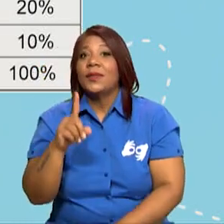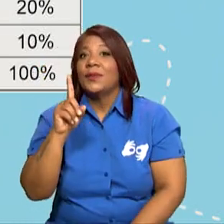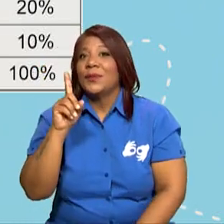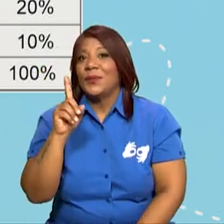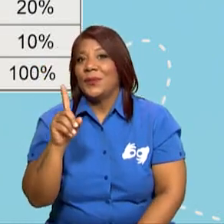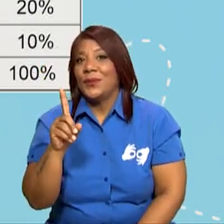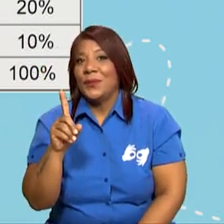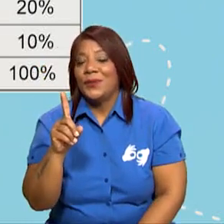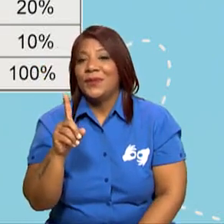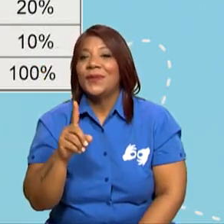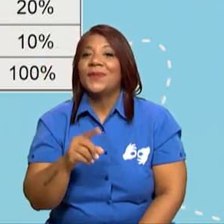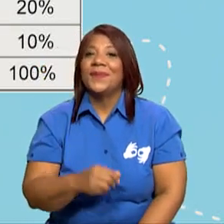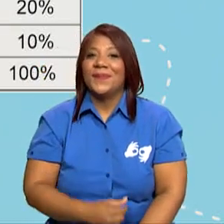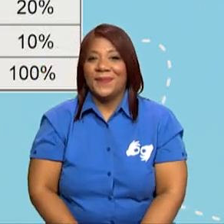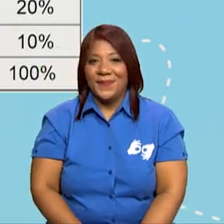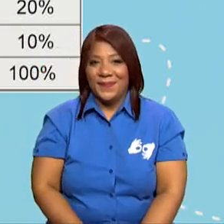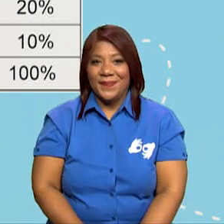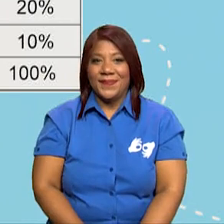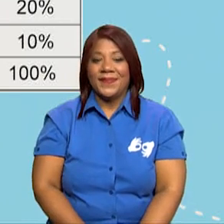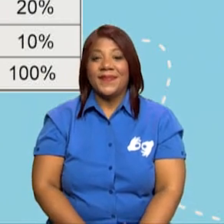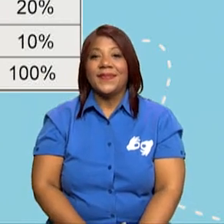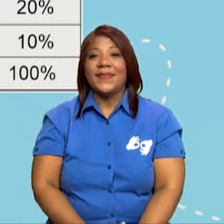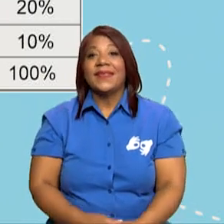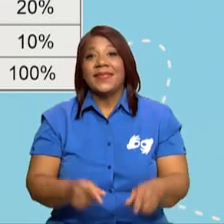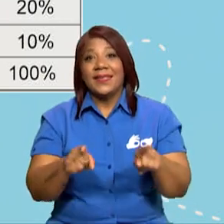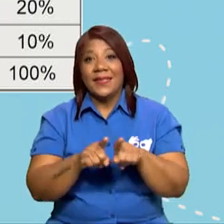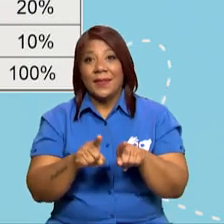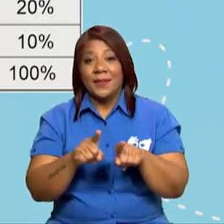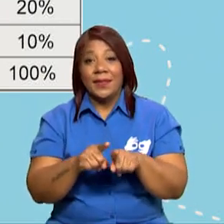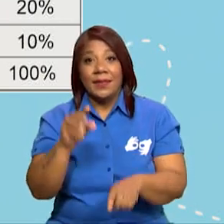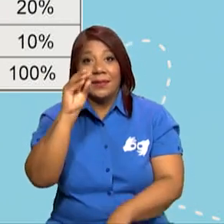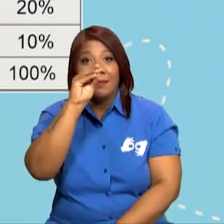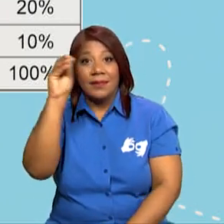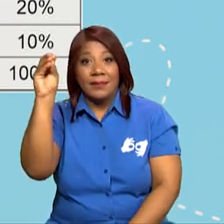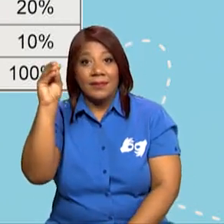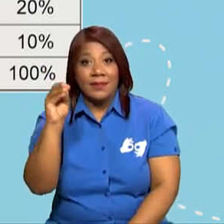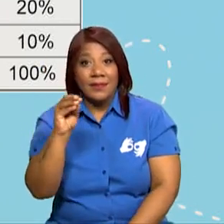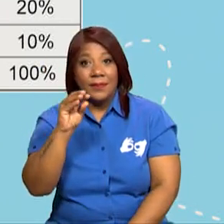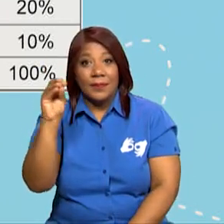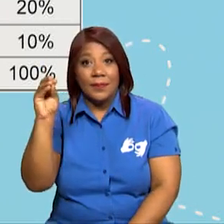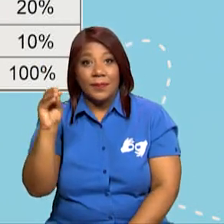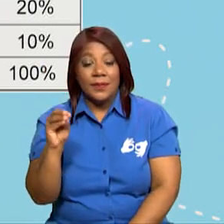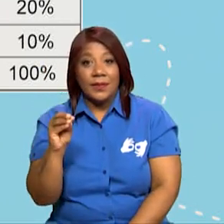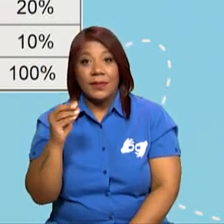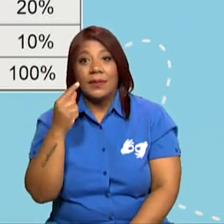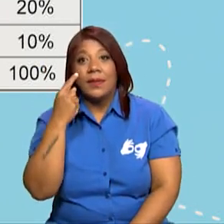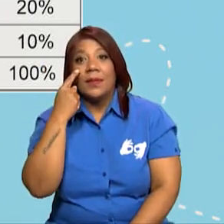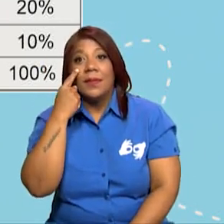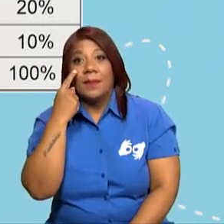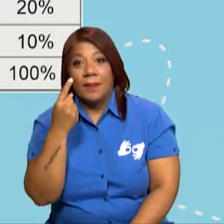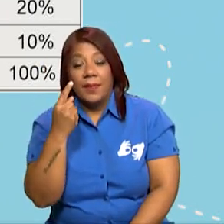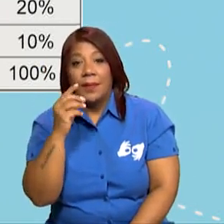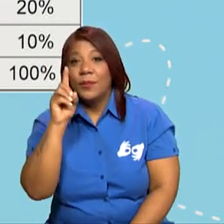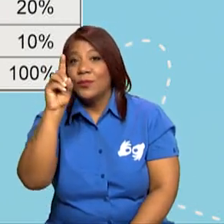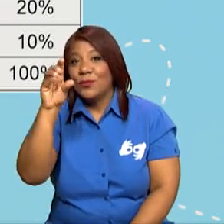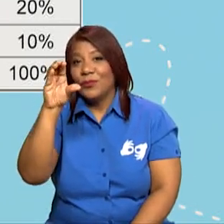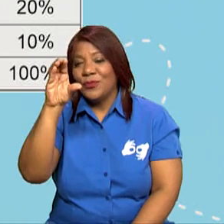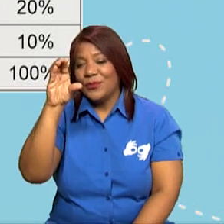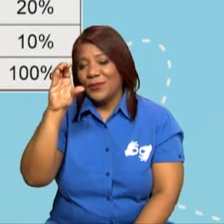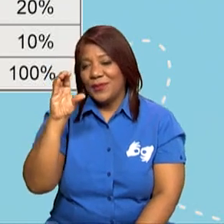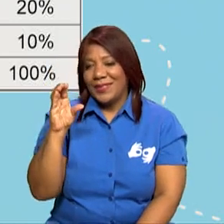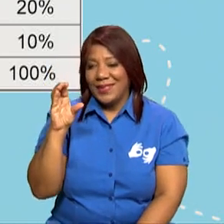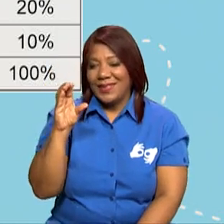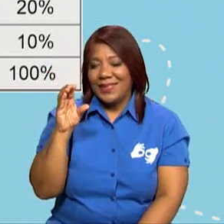Sí. Muy bien, Fluffy. Y en el porcentaje, recuerden, multiplicar cada uno de los valores decimales por 100 para encontrar